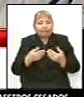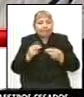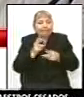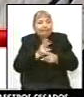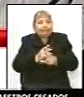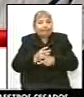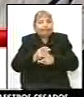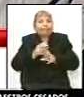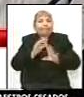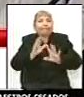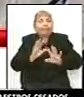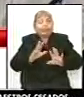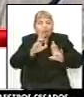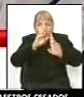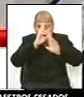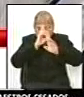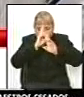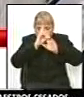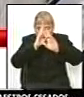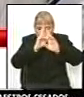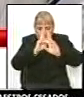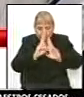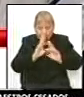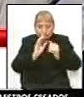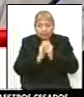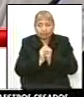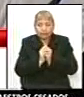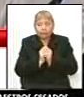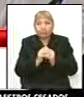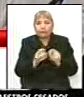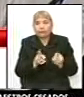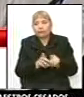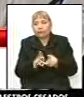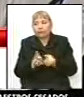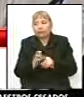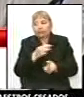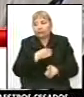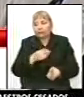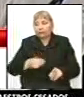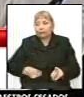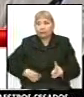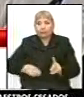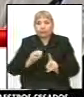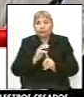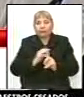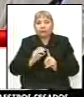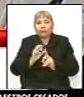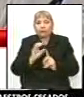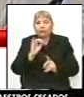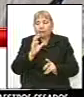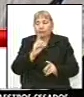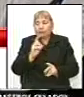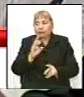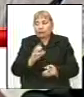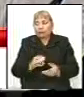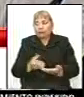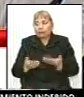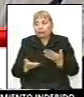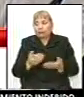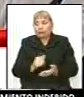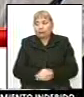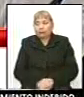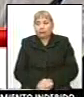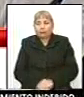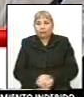consultas y respetando las competencias que tienen tanto el Ministerio de Cultura como el Ministerio del Ambiente para evitar las